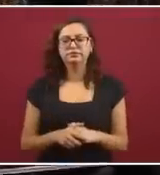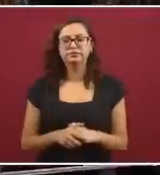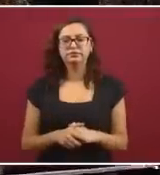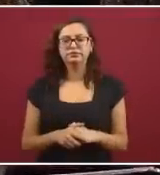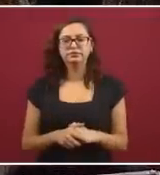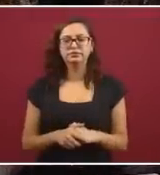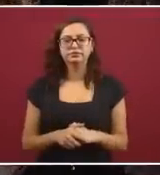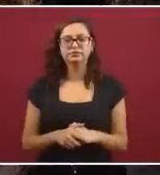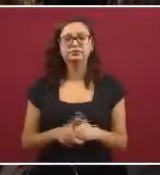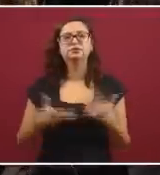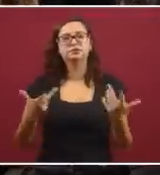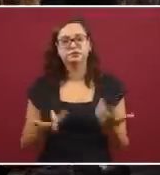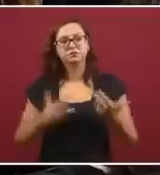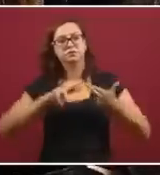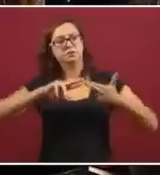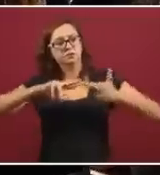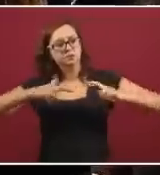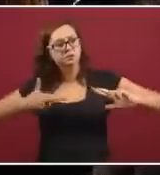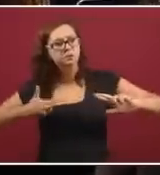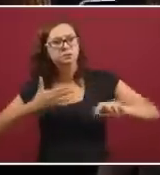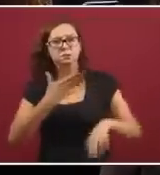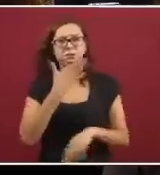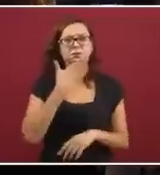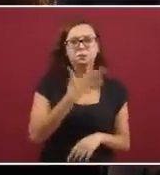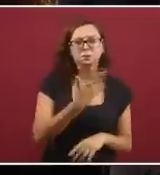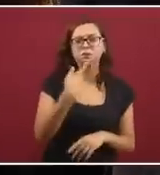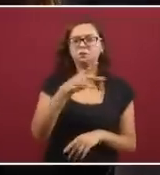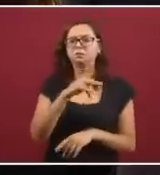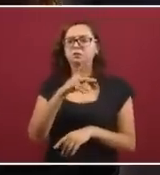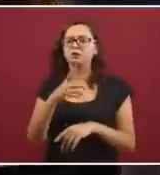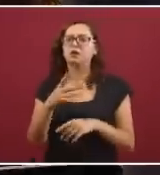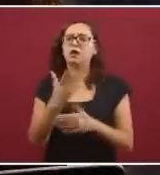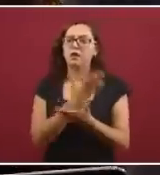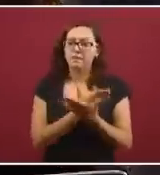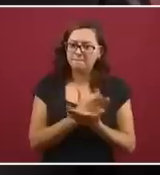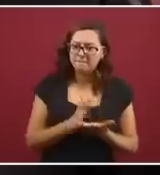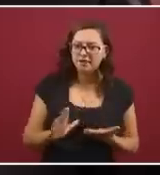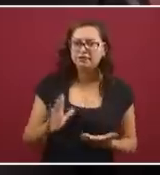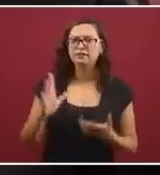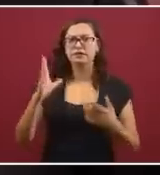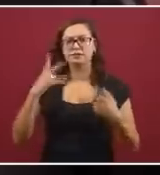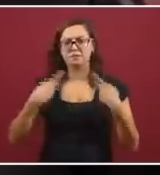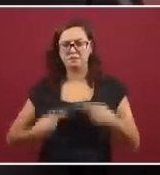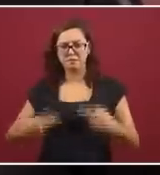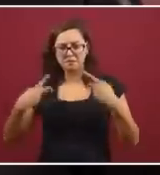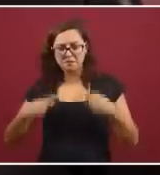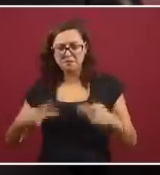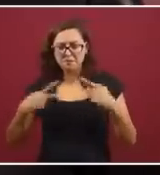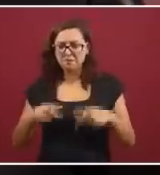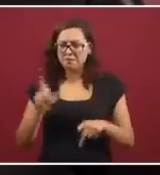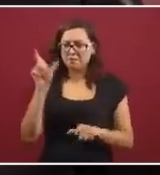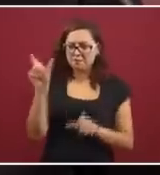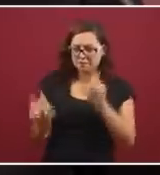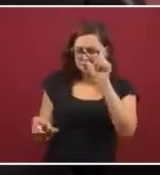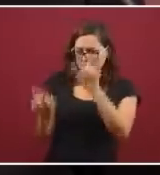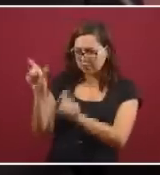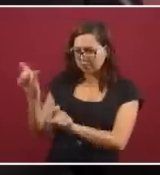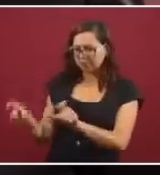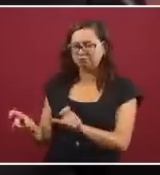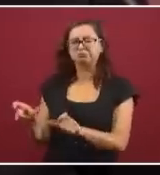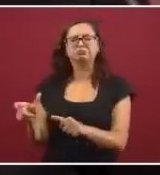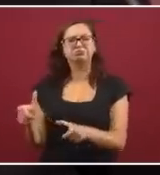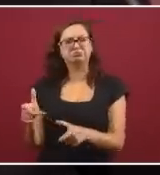buenas relaciones con buenos negociadores con buenos diplomáticos